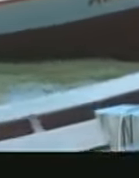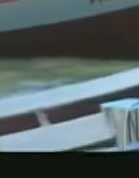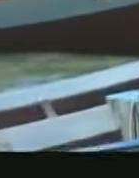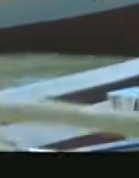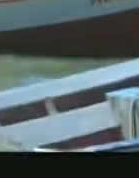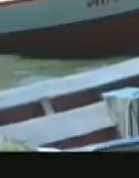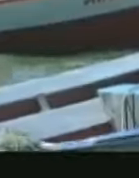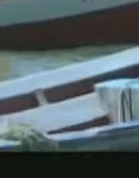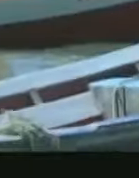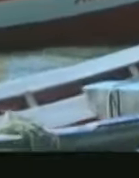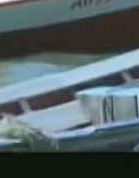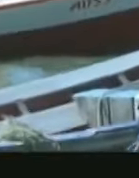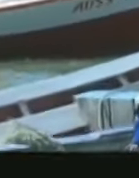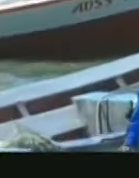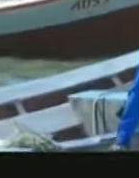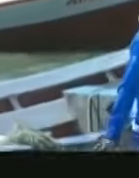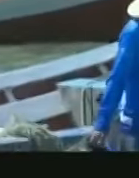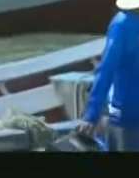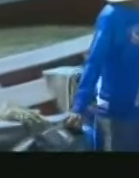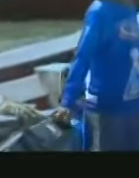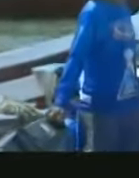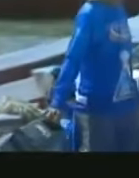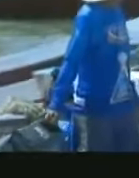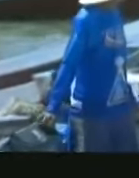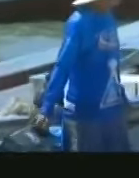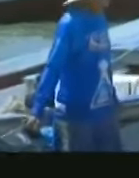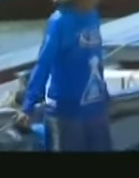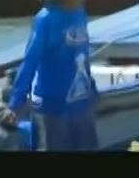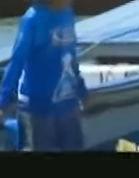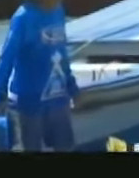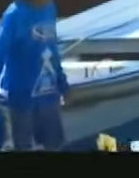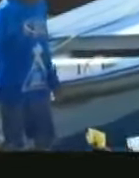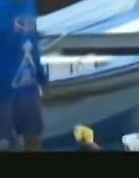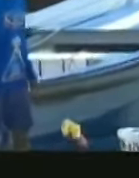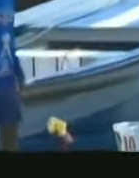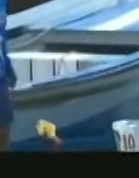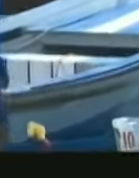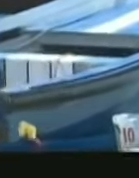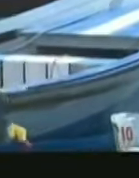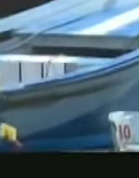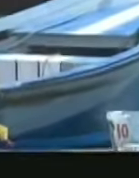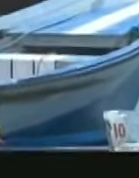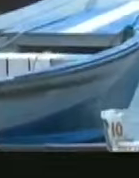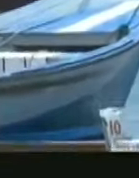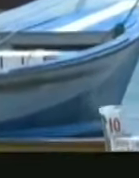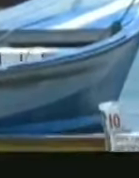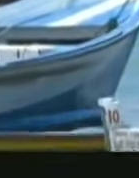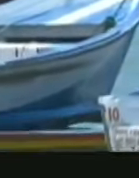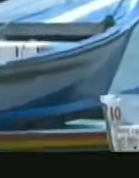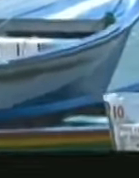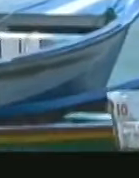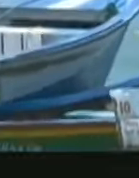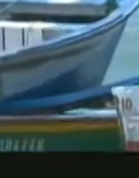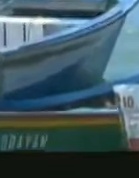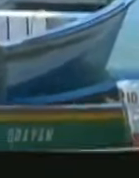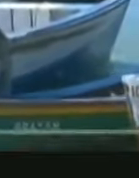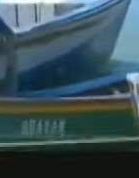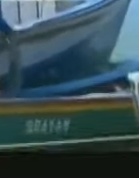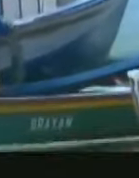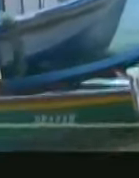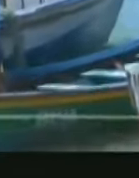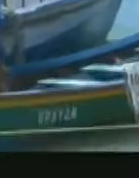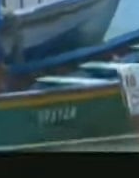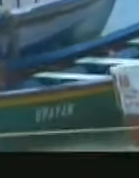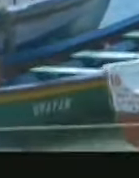con pescadores, pescadoras y acuicultores y acuicultoras de la patria en el Día Nacional del Pescador y